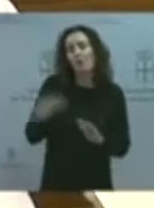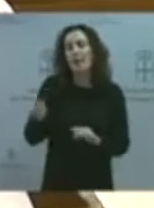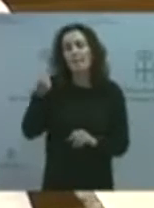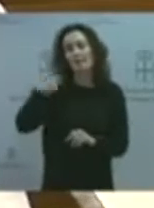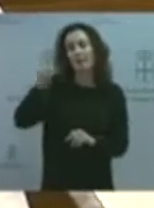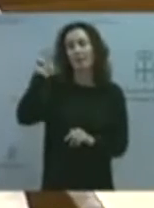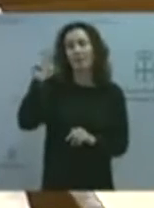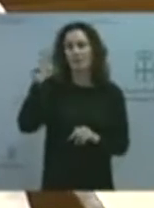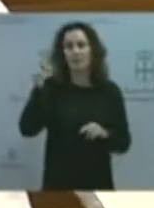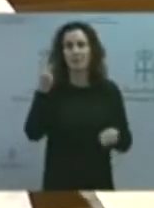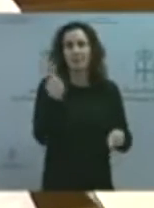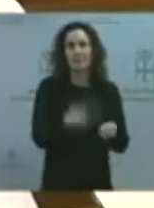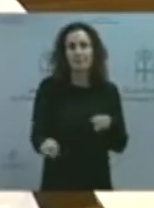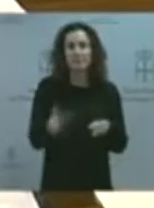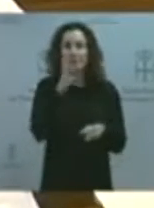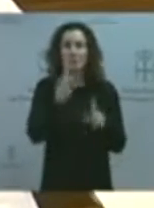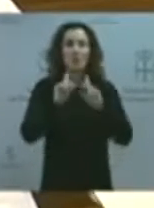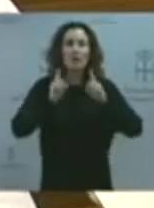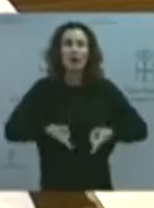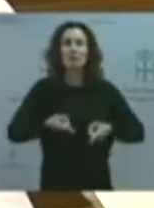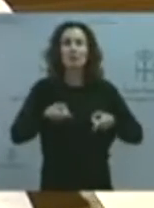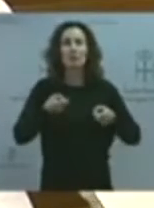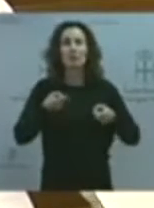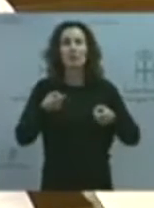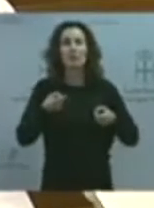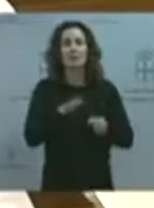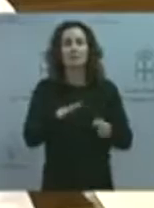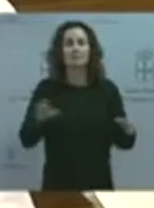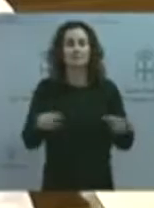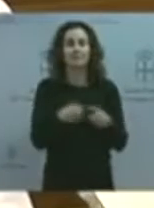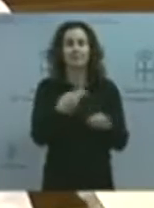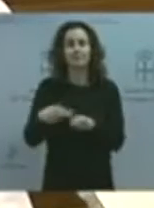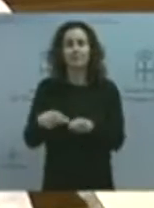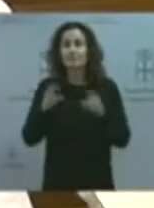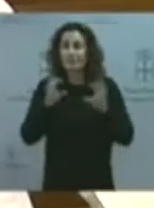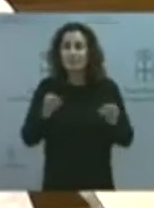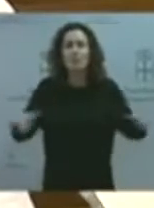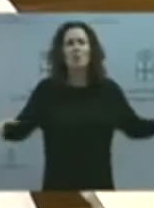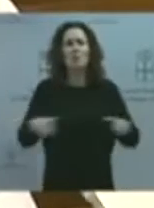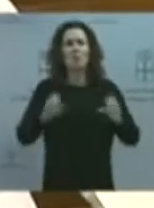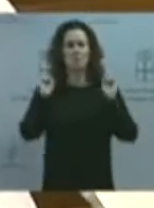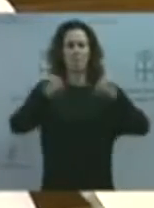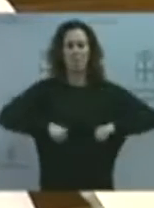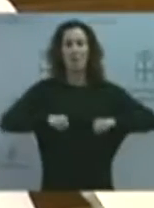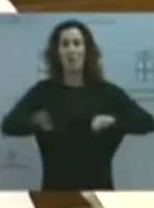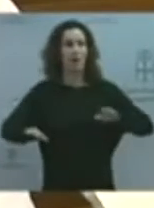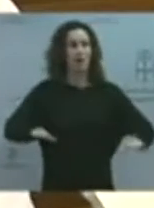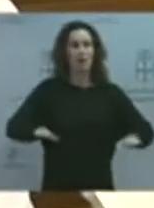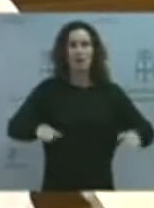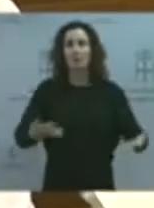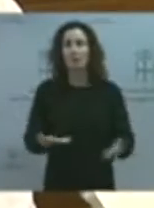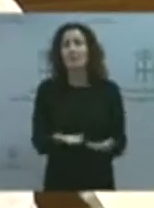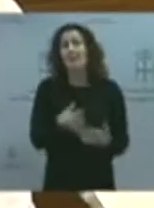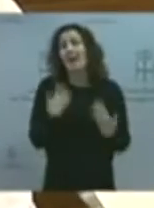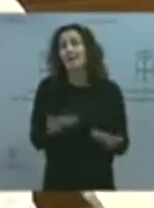exigir grandes pactos entre ideologías discrepantes forma parte de la tendencia actual a trivializar los compromisos